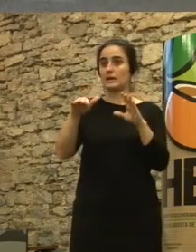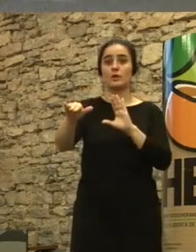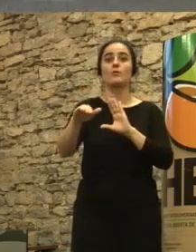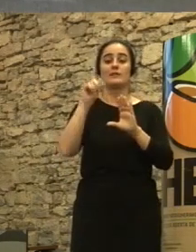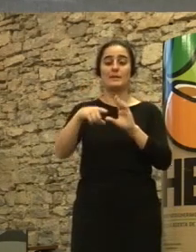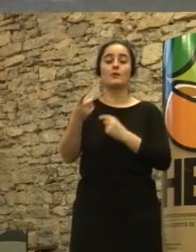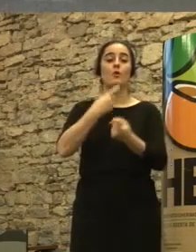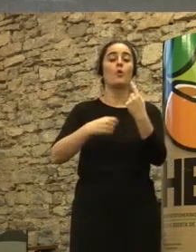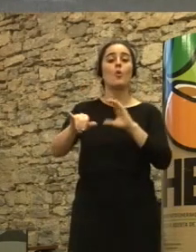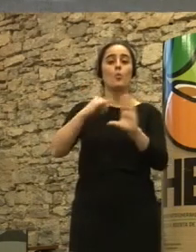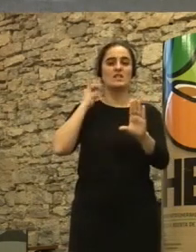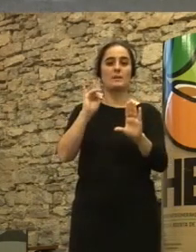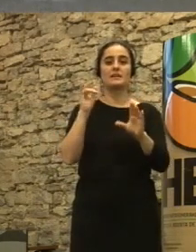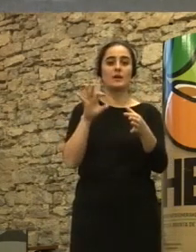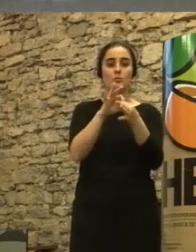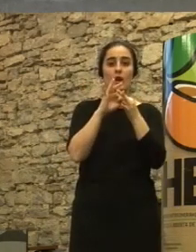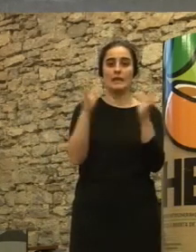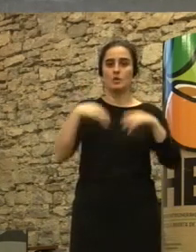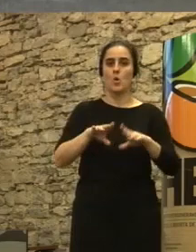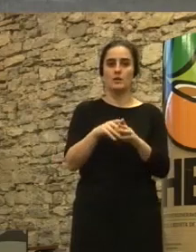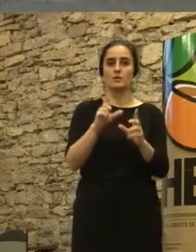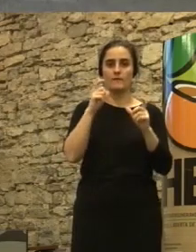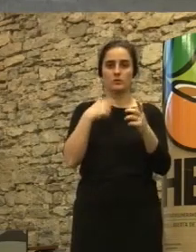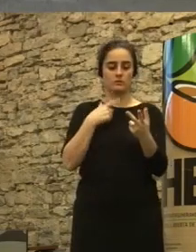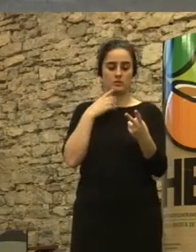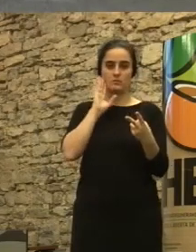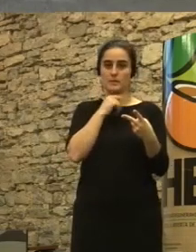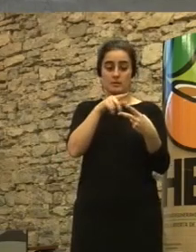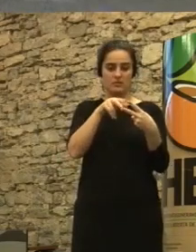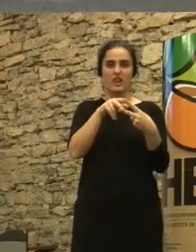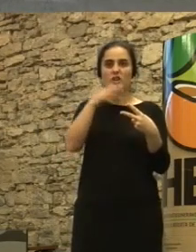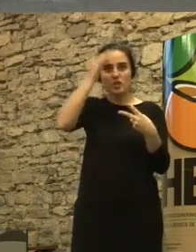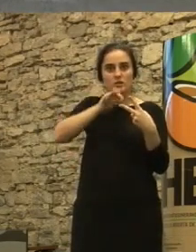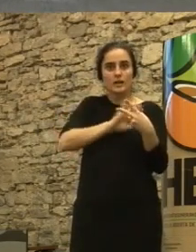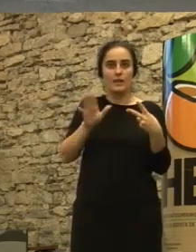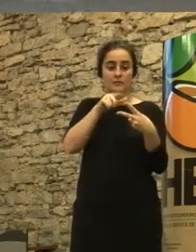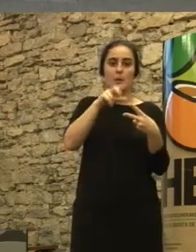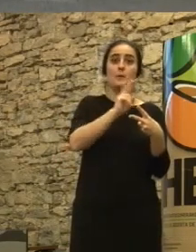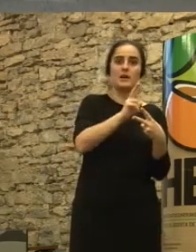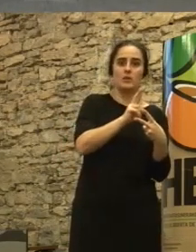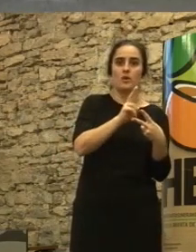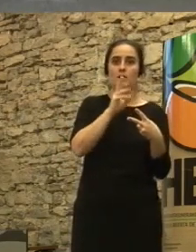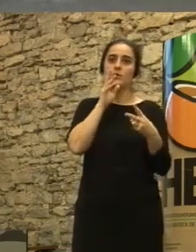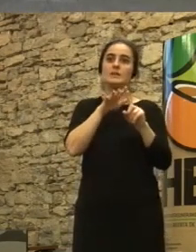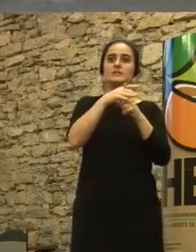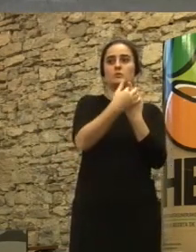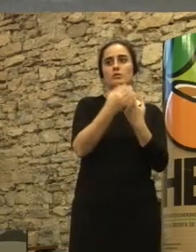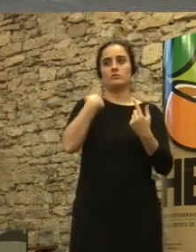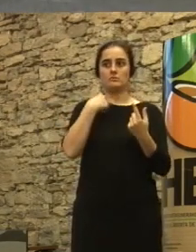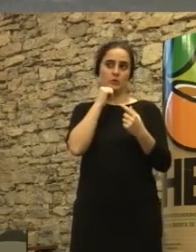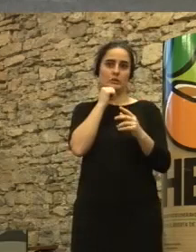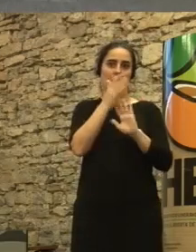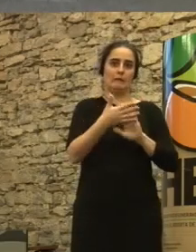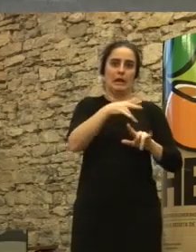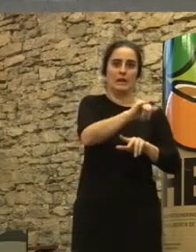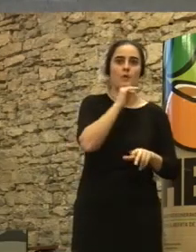Ahora veremos los otros ejemplos, ¿no? Entonces yo le explico a mi madre y le digo: mamá, tú sabes que yo no me puedo creer ninguno. Esto siendo de Venezuela, en la circunstancia, y no vamos a entrar ni a valorar, es como que no